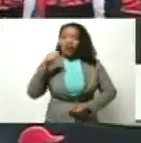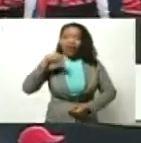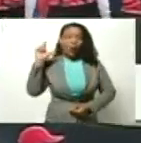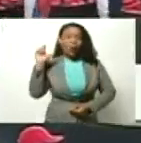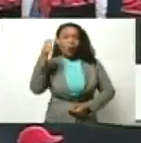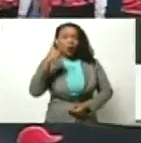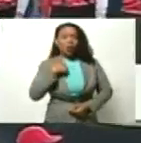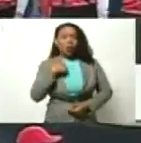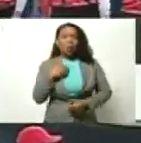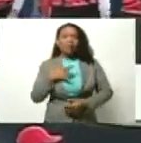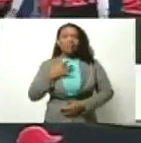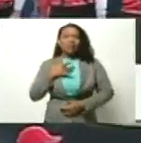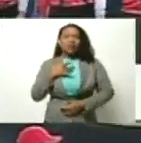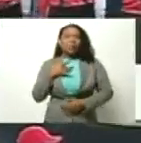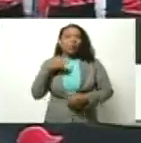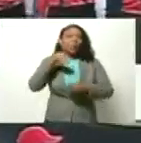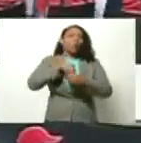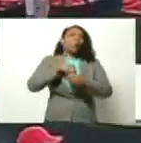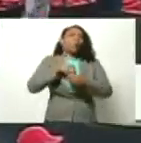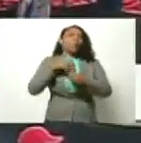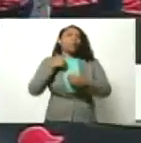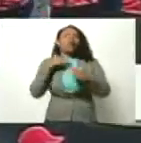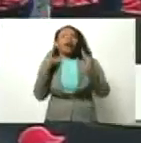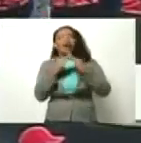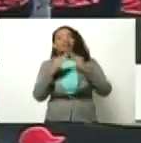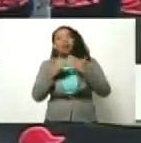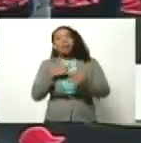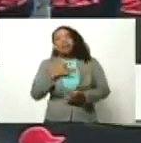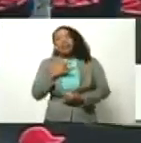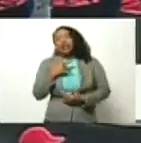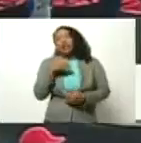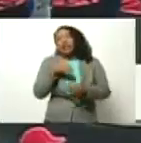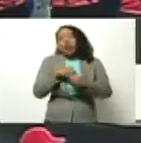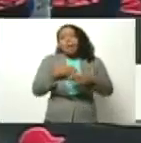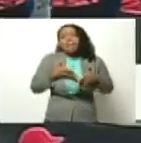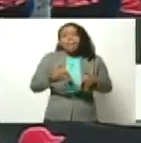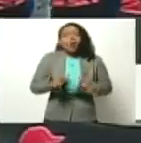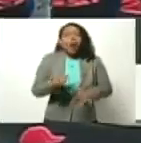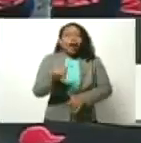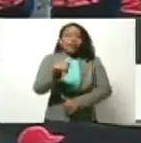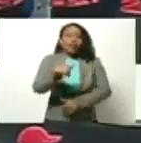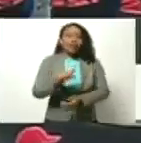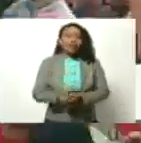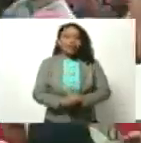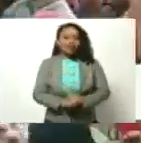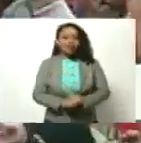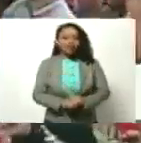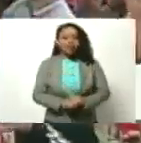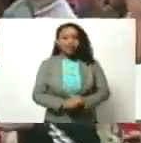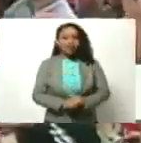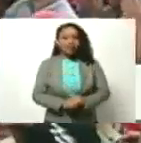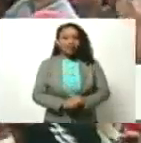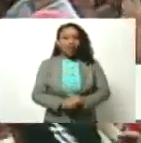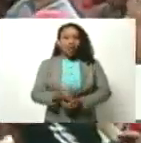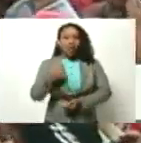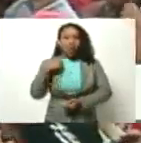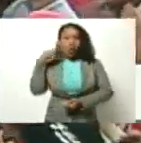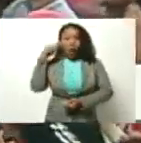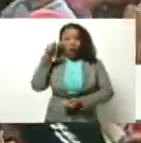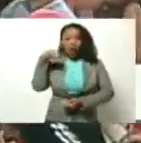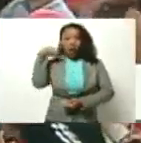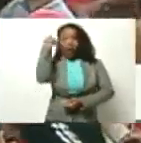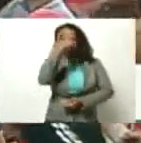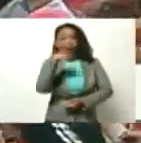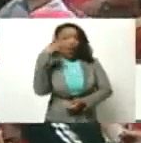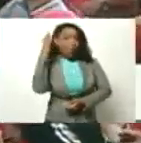y me siento como en mi casa me siento que nací aquí cuando veo el rostro